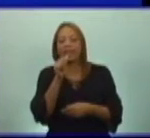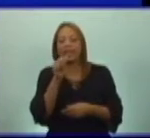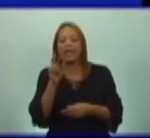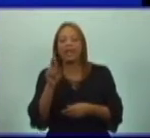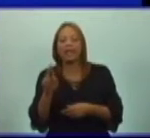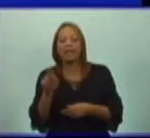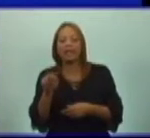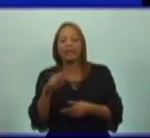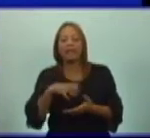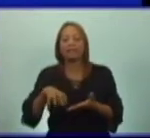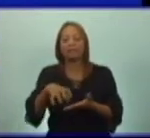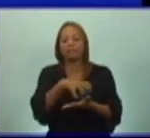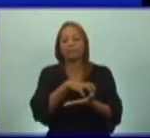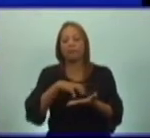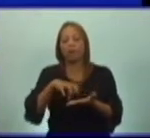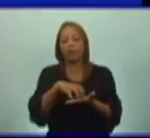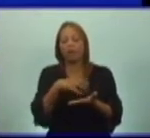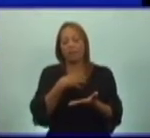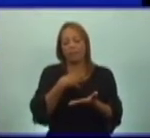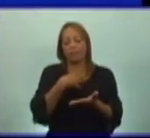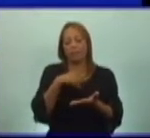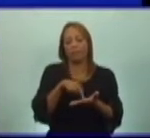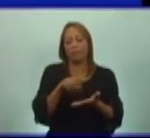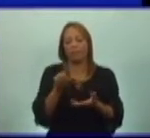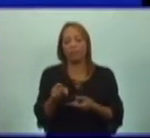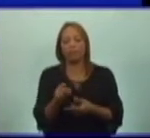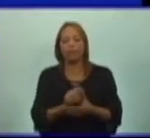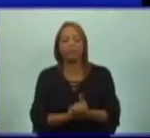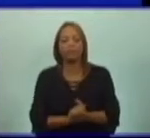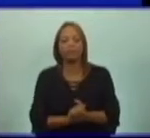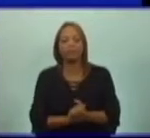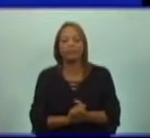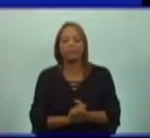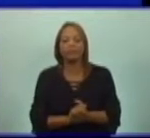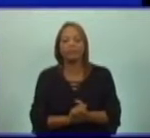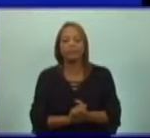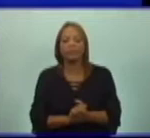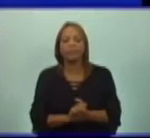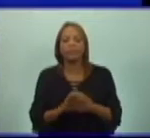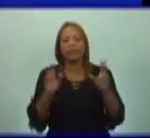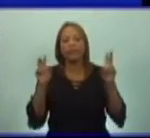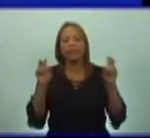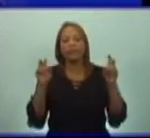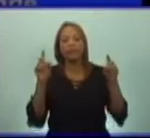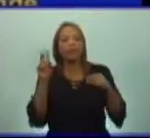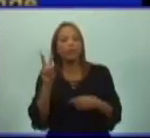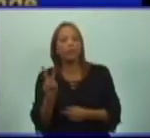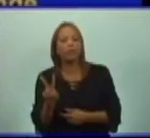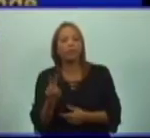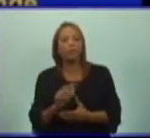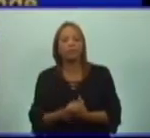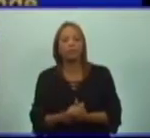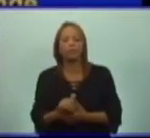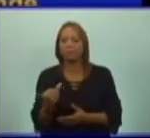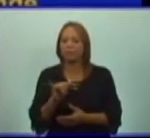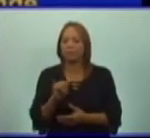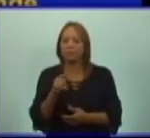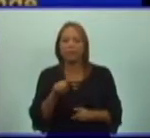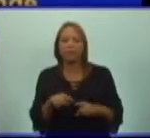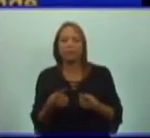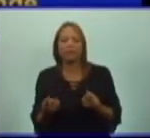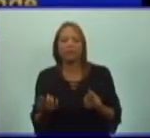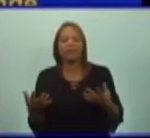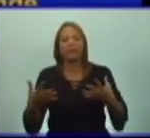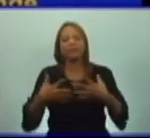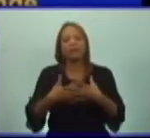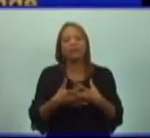localidad. Vamos a presentar las actividades del tema 2 similares, pero relacionados